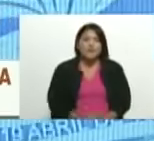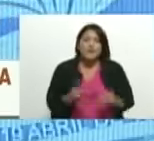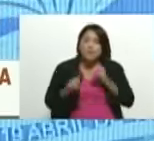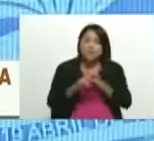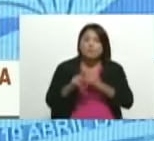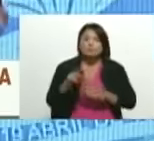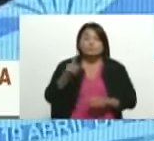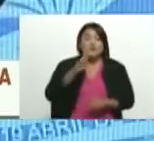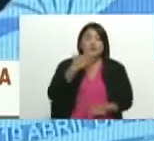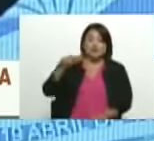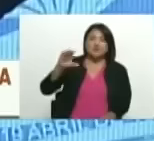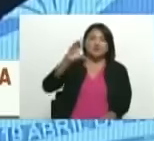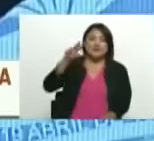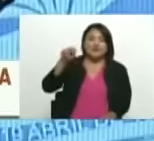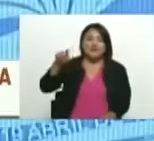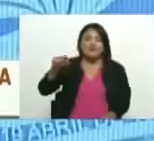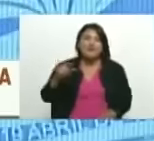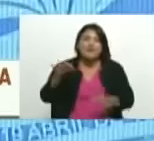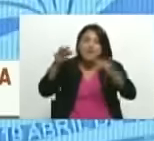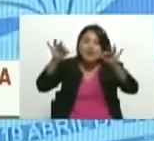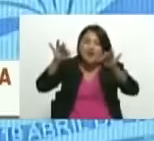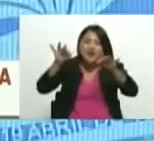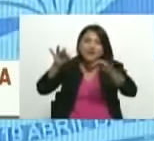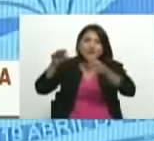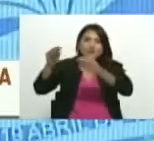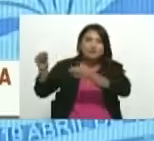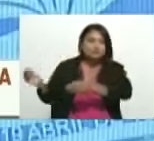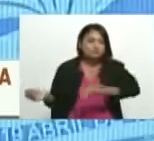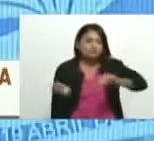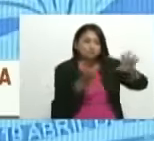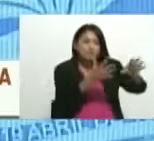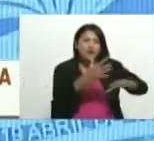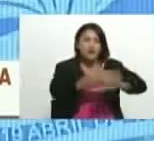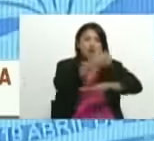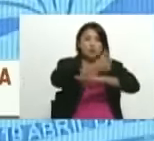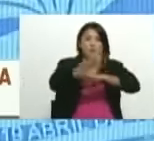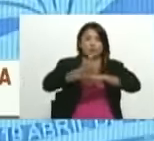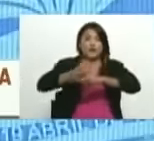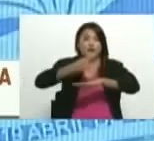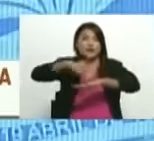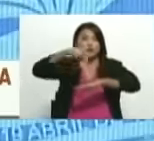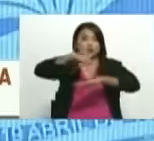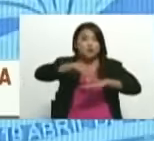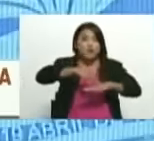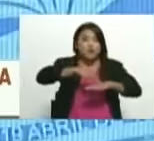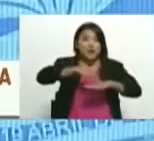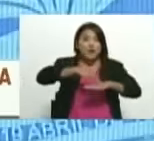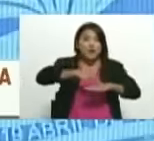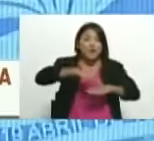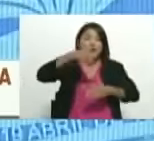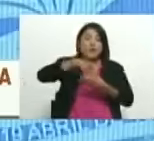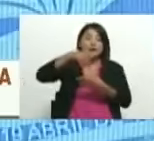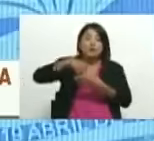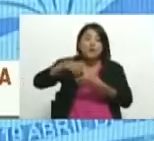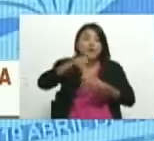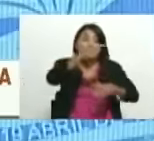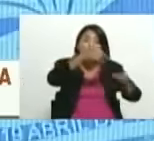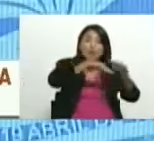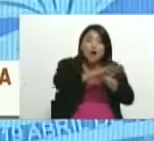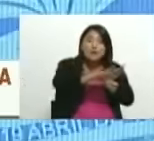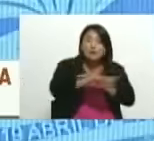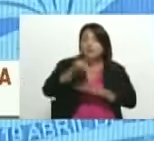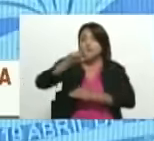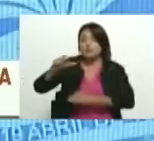Electoral, todas las actas van a la Junta Nacional Electoral y ahí quedan en resguardo. Y si alguien quiere